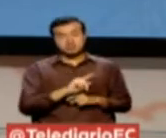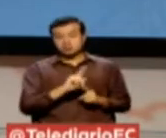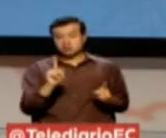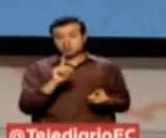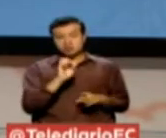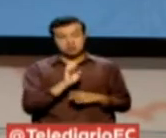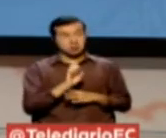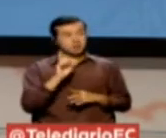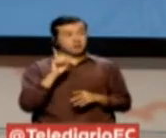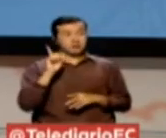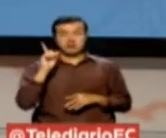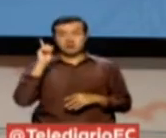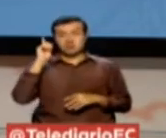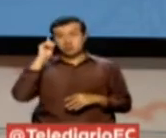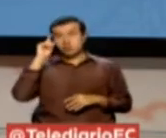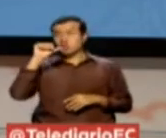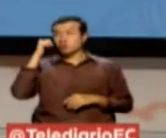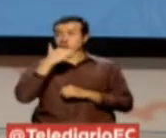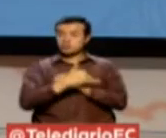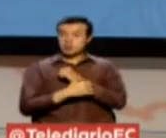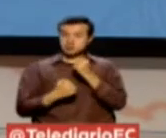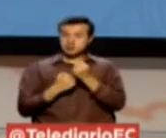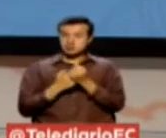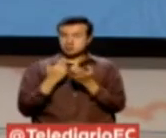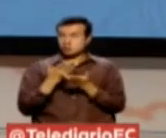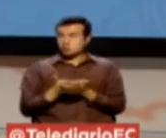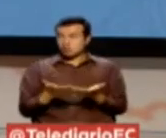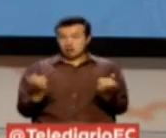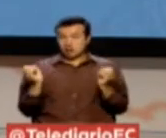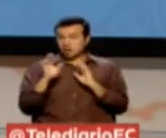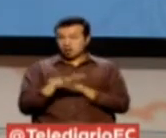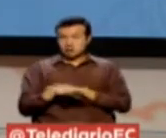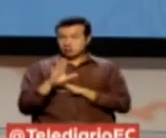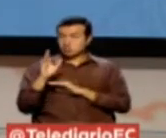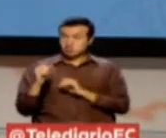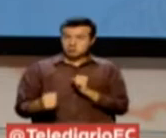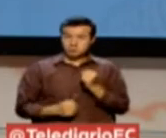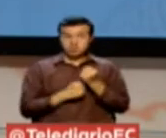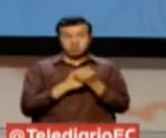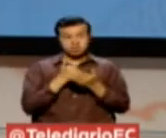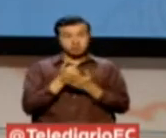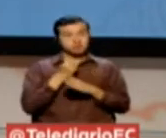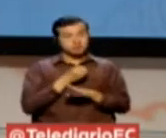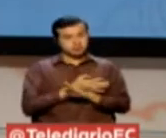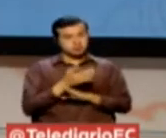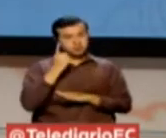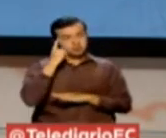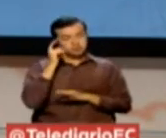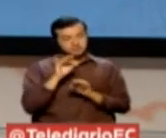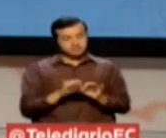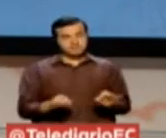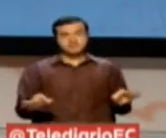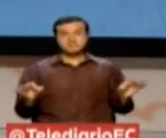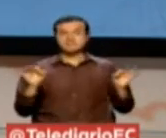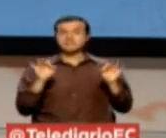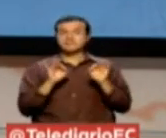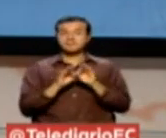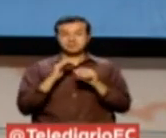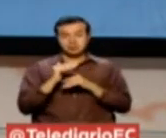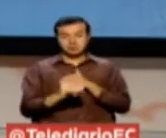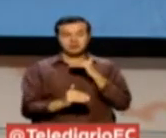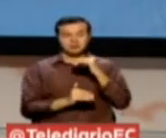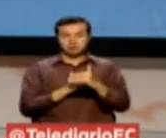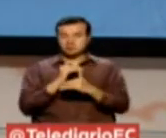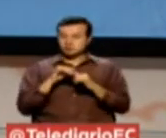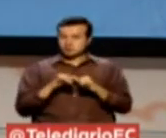una organización auspiciada por otros países, sería recomendable para que estos procesos